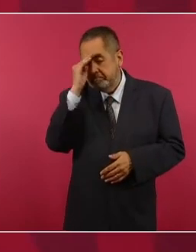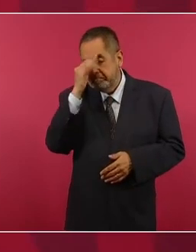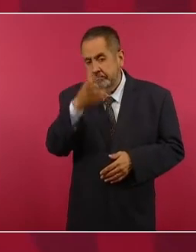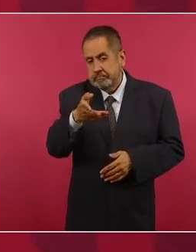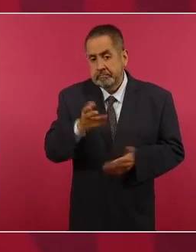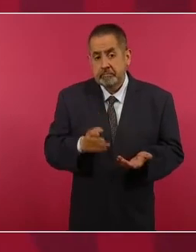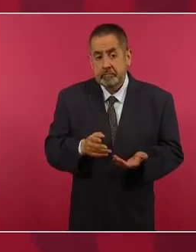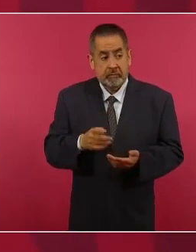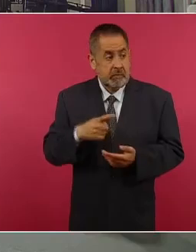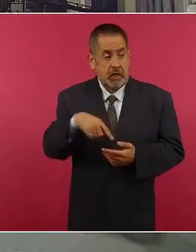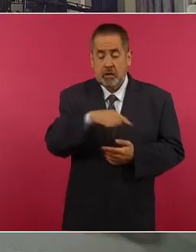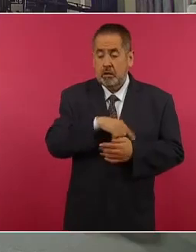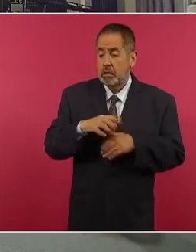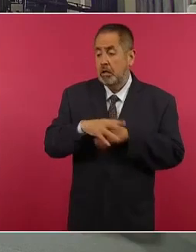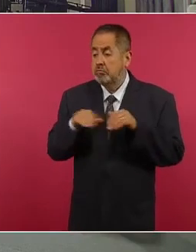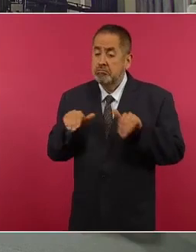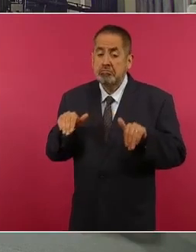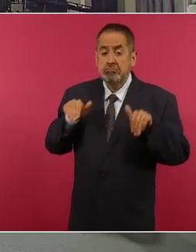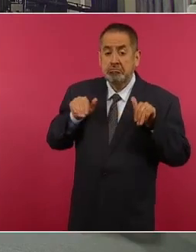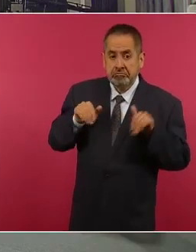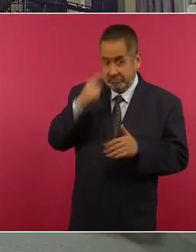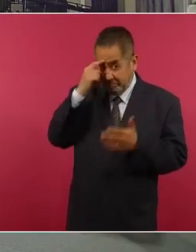no se meten